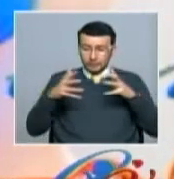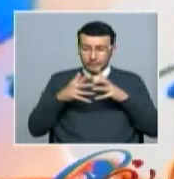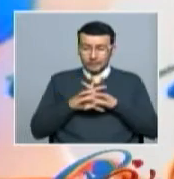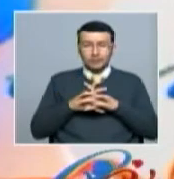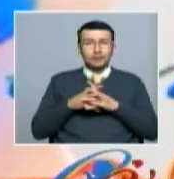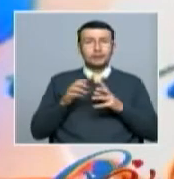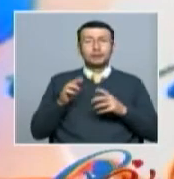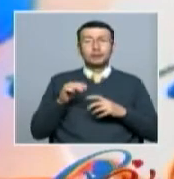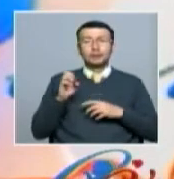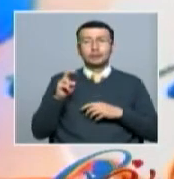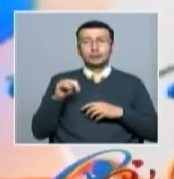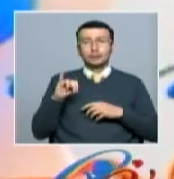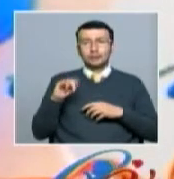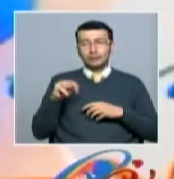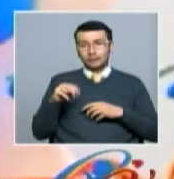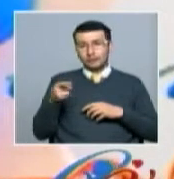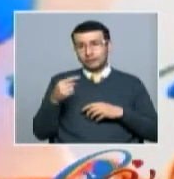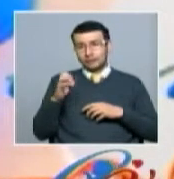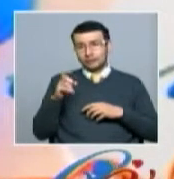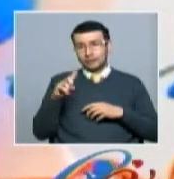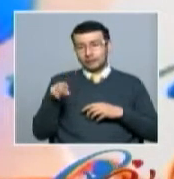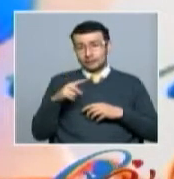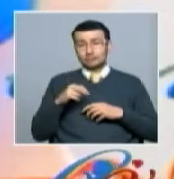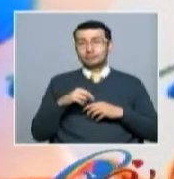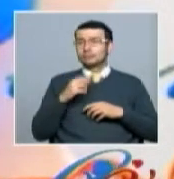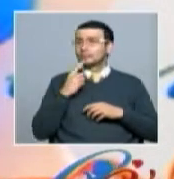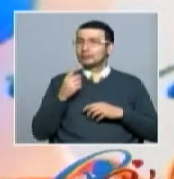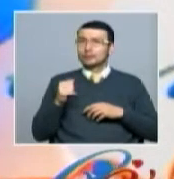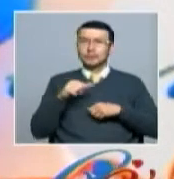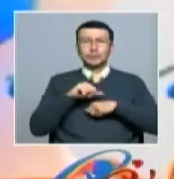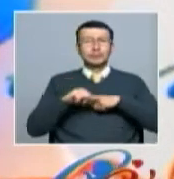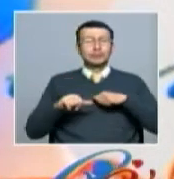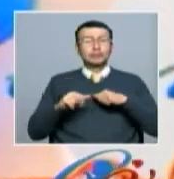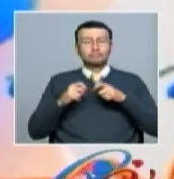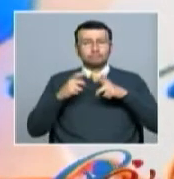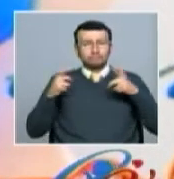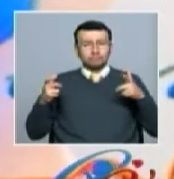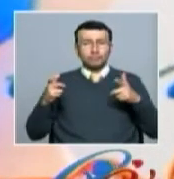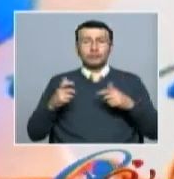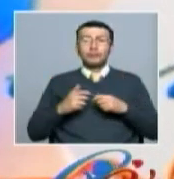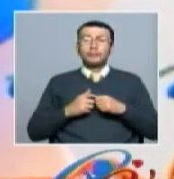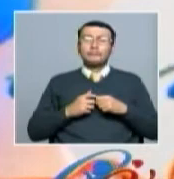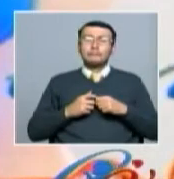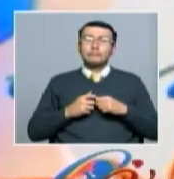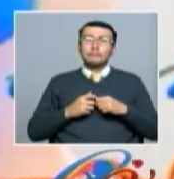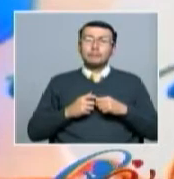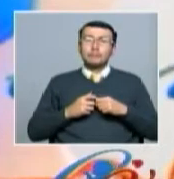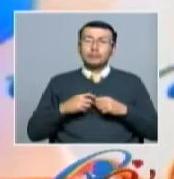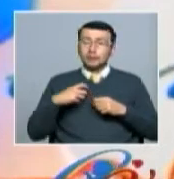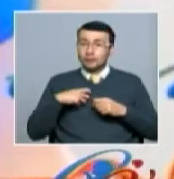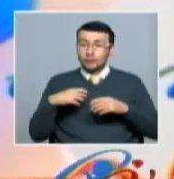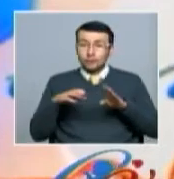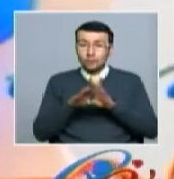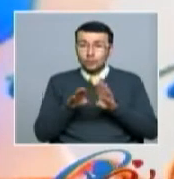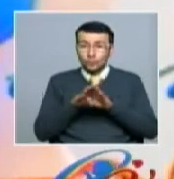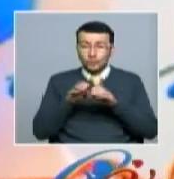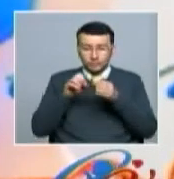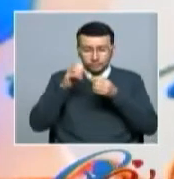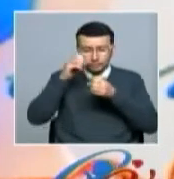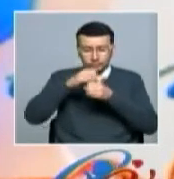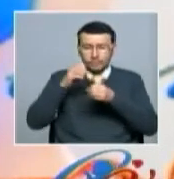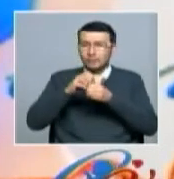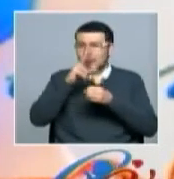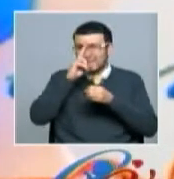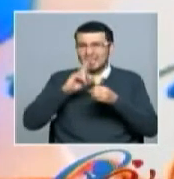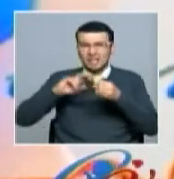son dura madre, aracnoides y pía madre, y da lateralmente unas raíces que se